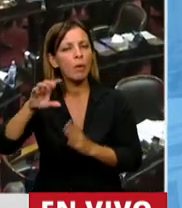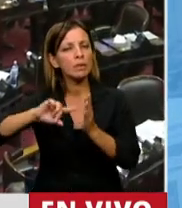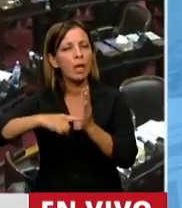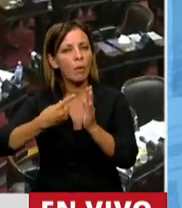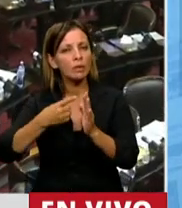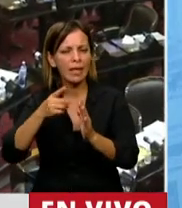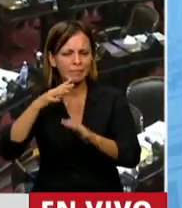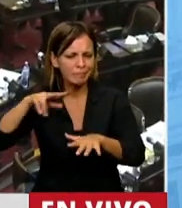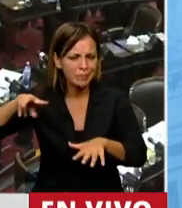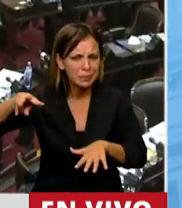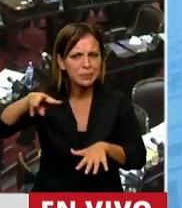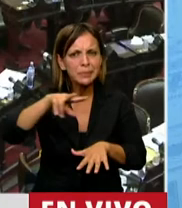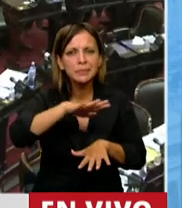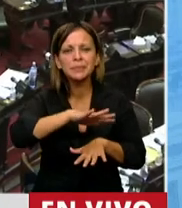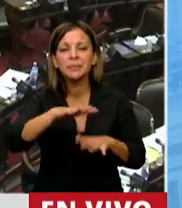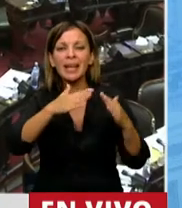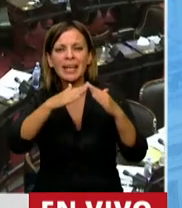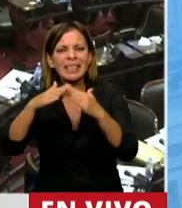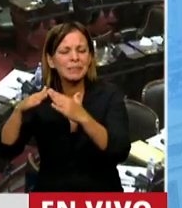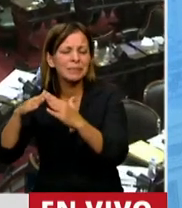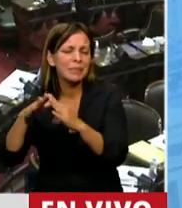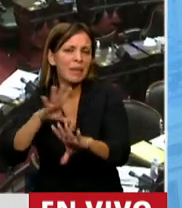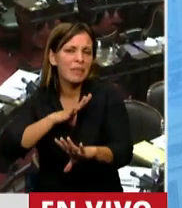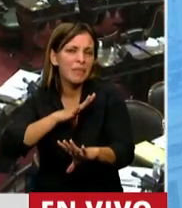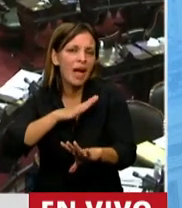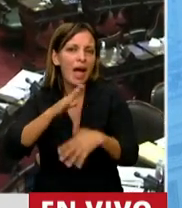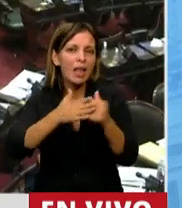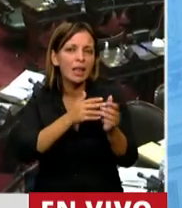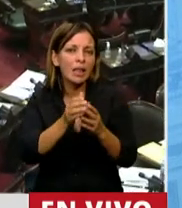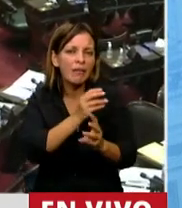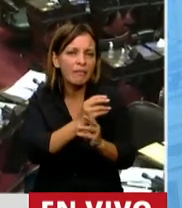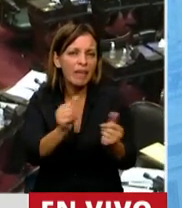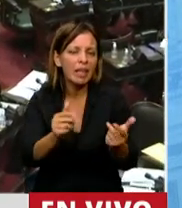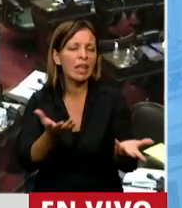interminable la cantidad de complejos no terminados. No quiero traer acá para recordar porque,